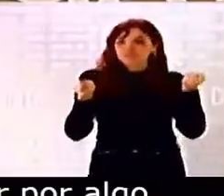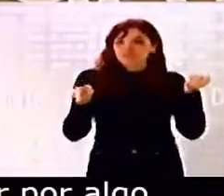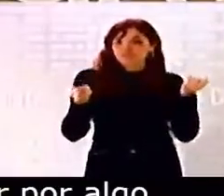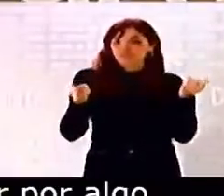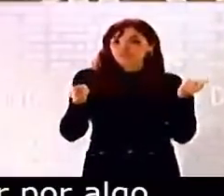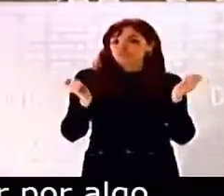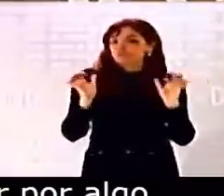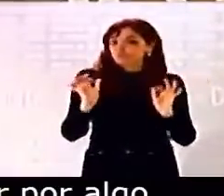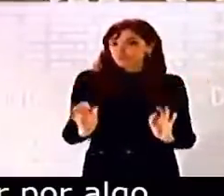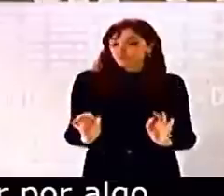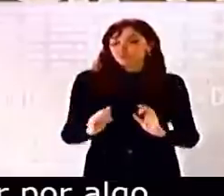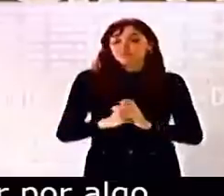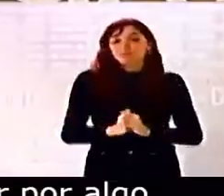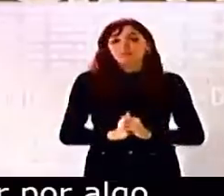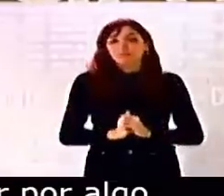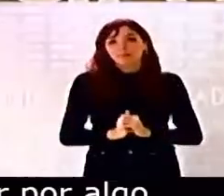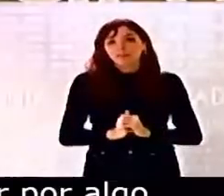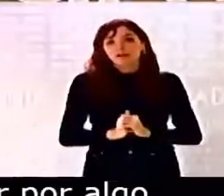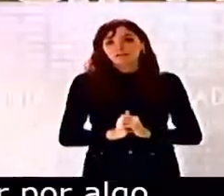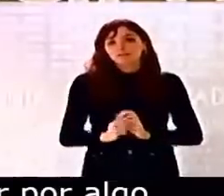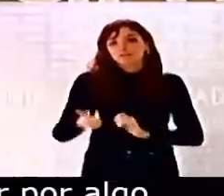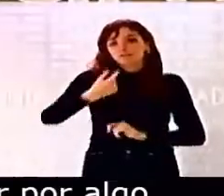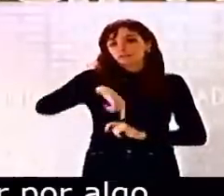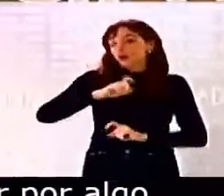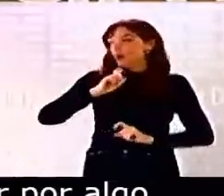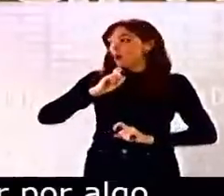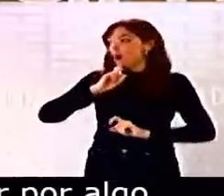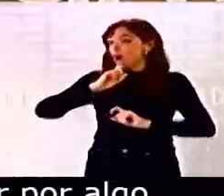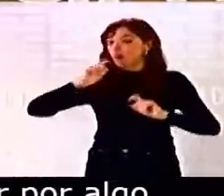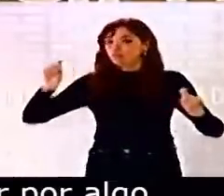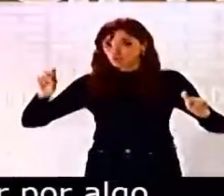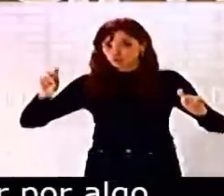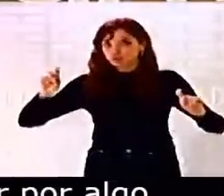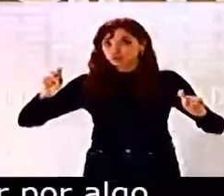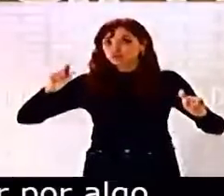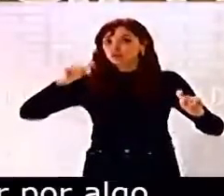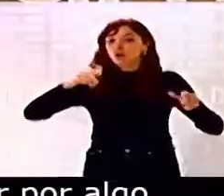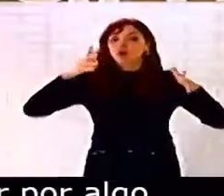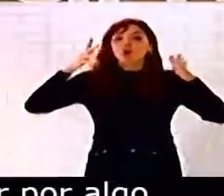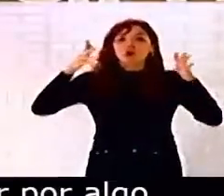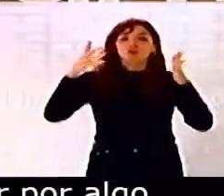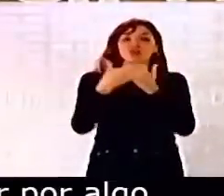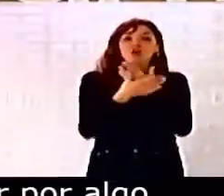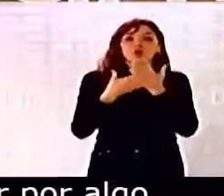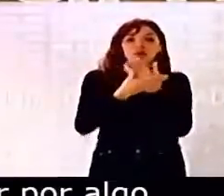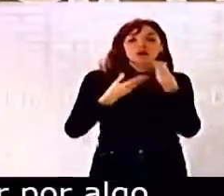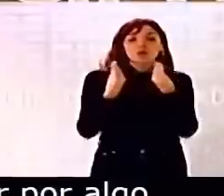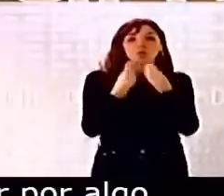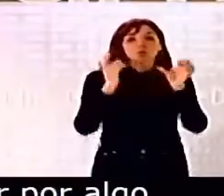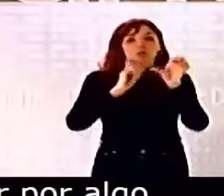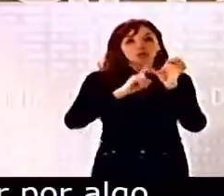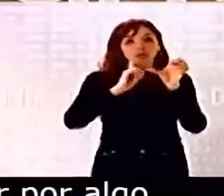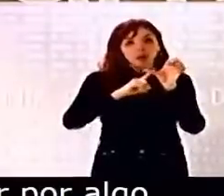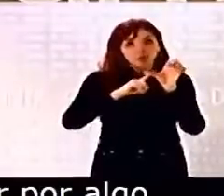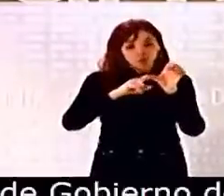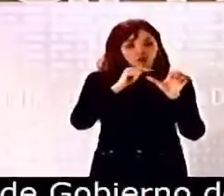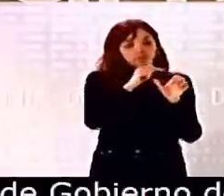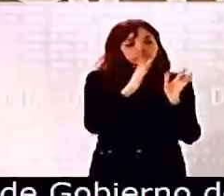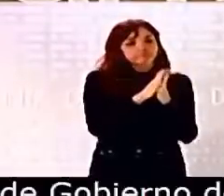En ese sentido, les anuncio que el Consejo de Gobierno de la Junta de